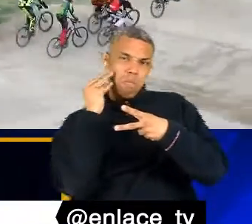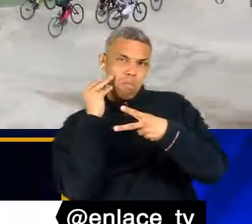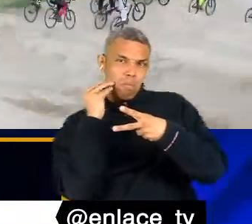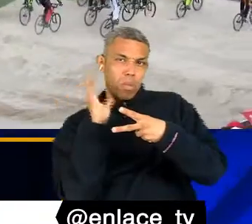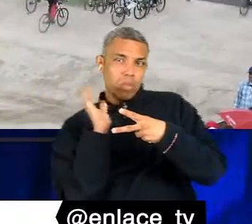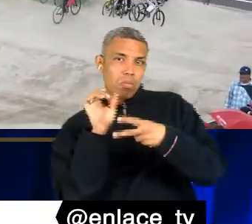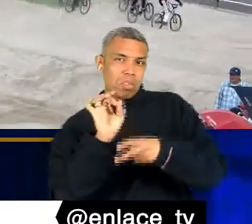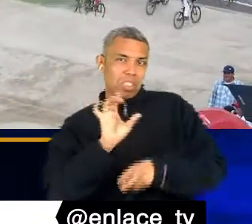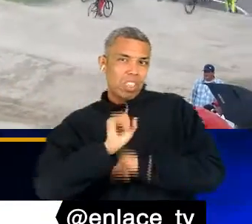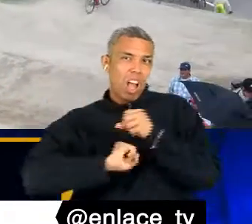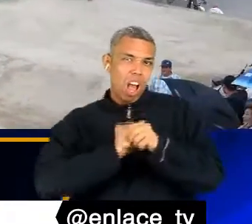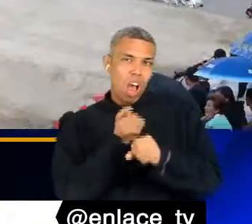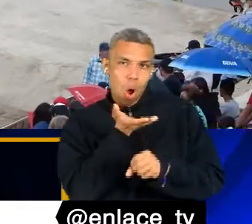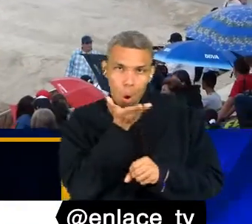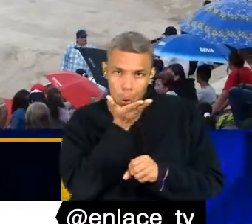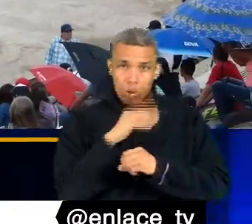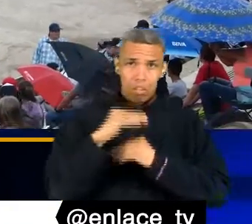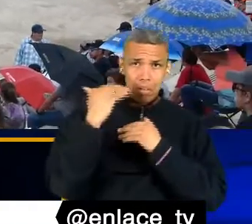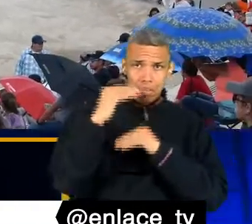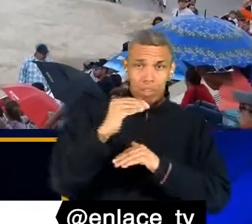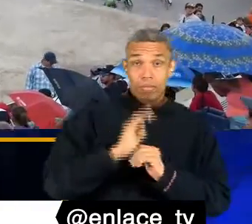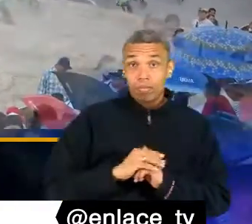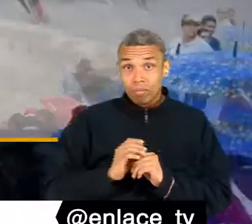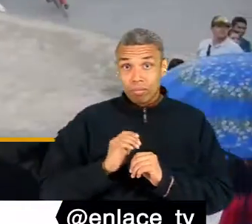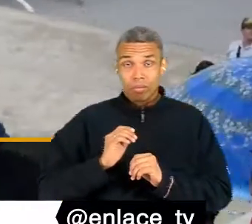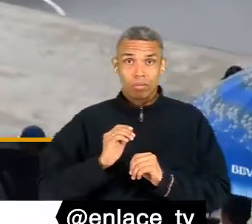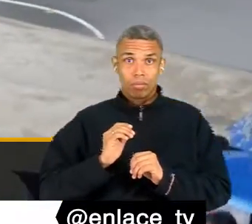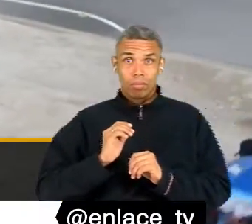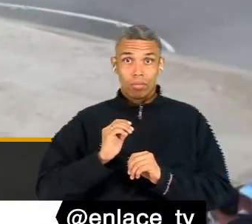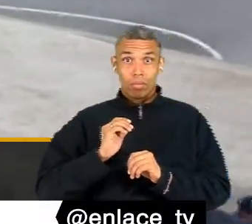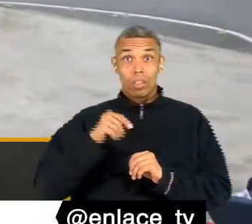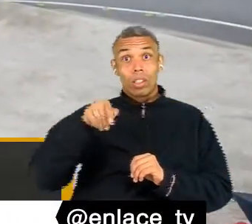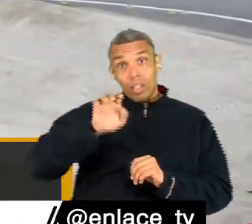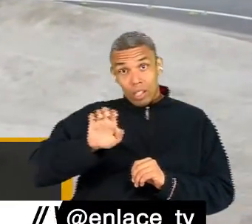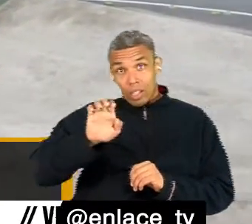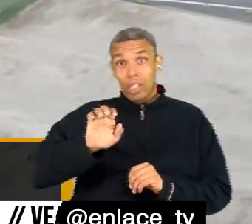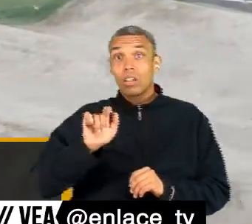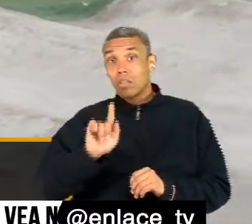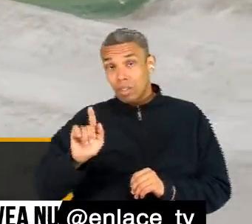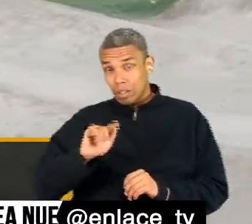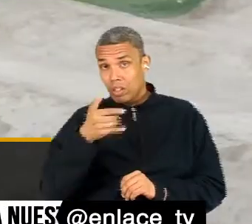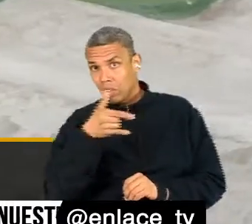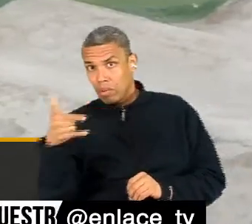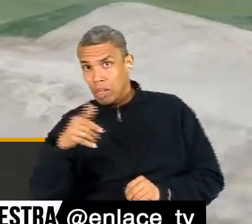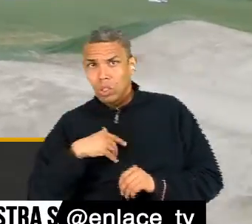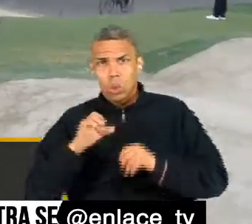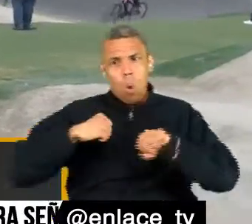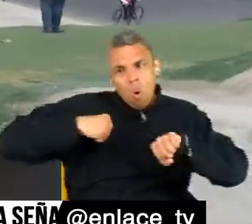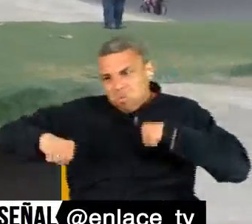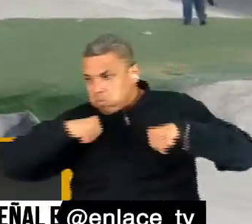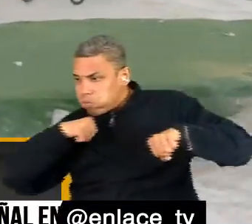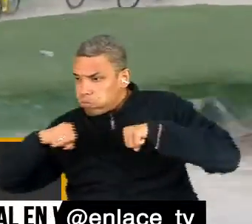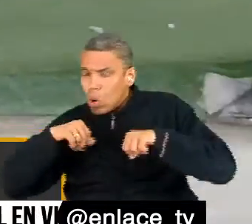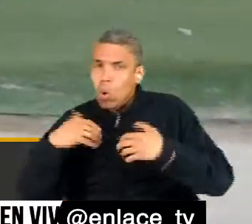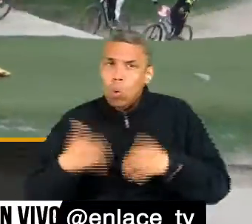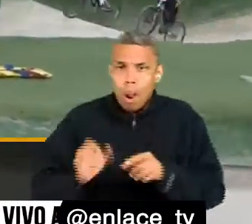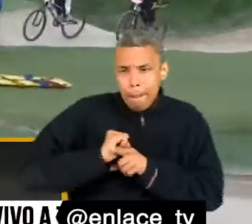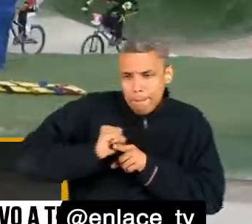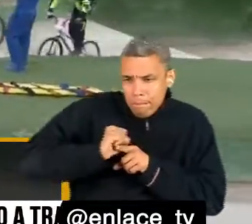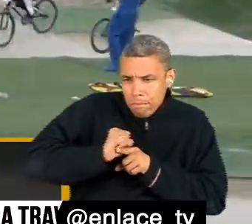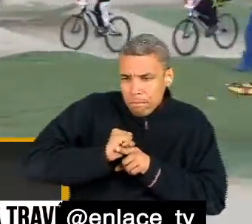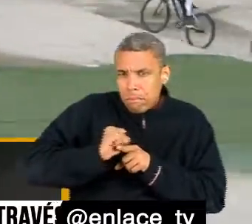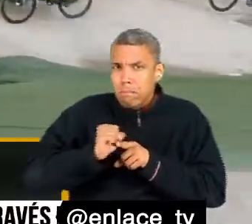muy arduo este año, este mes de enero, febrero. Ha sido trabajo muy duro, una preparación